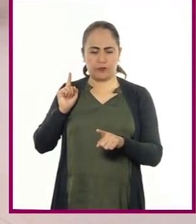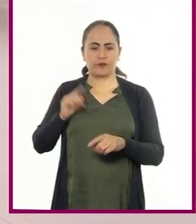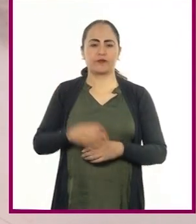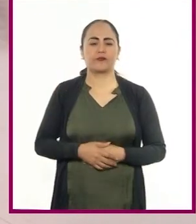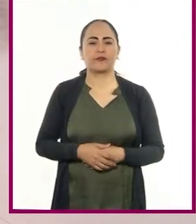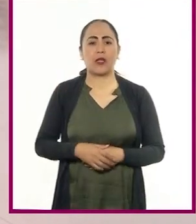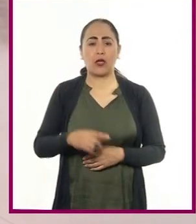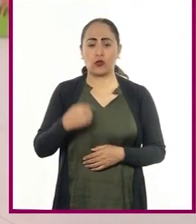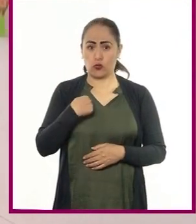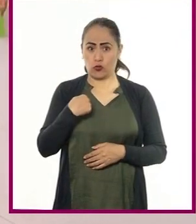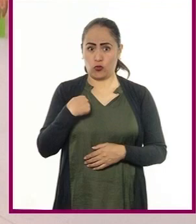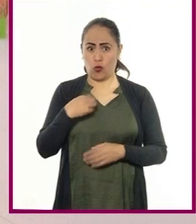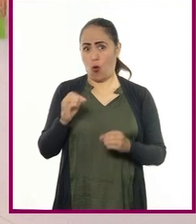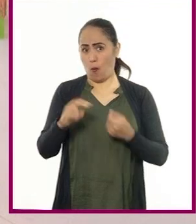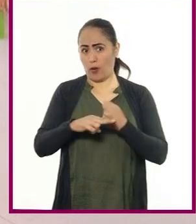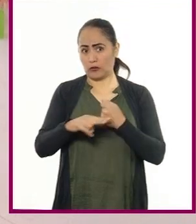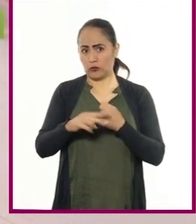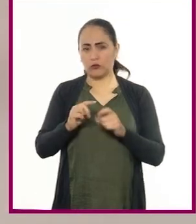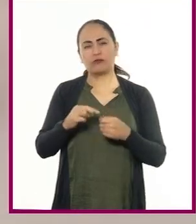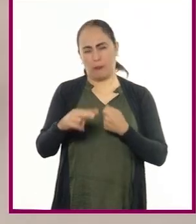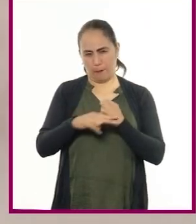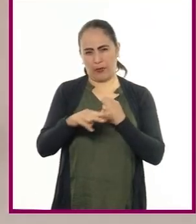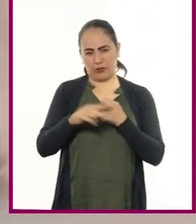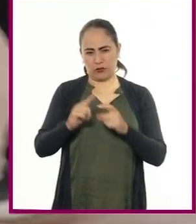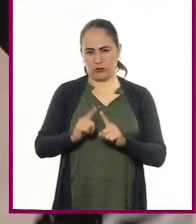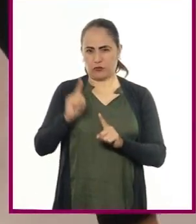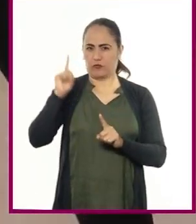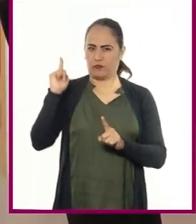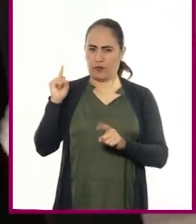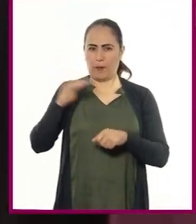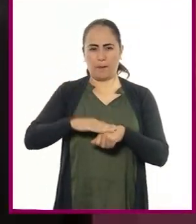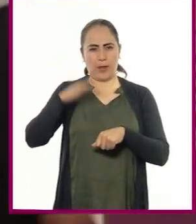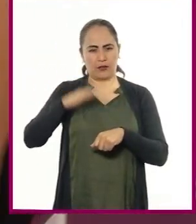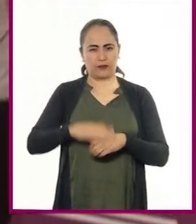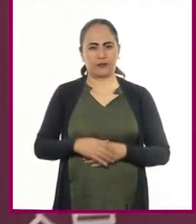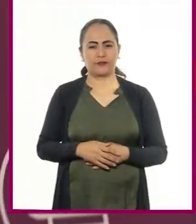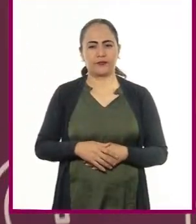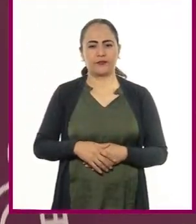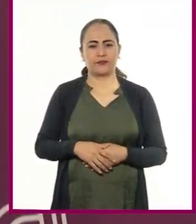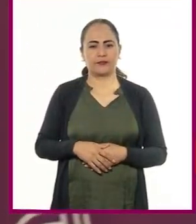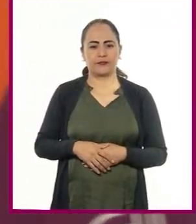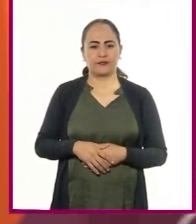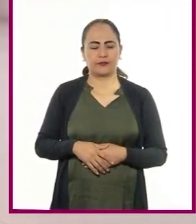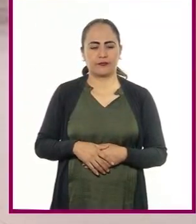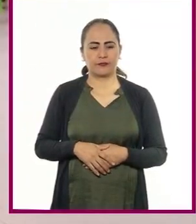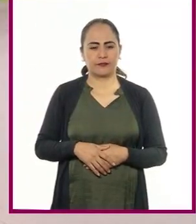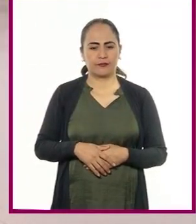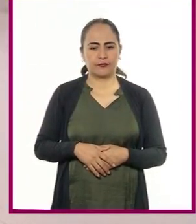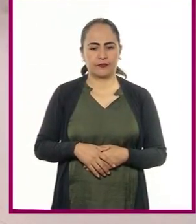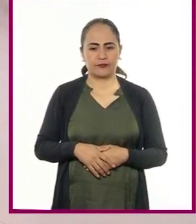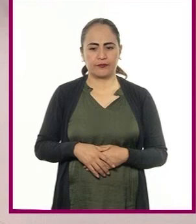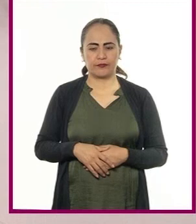¿Los vasos o yo? Los vasos. ¿Así? Más para atrás. Atrás de ustedes. Ah.